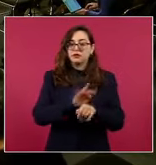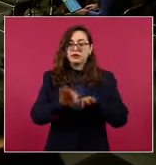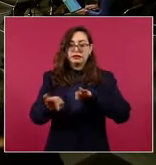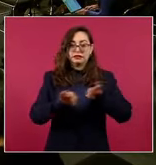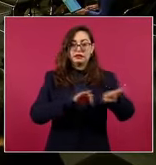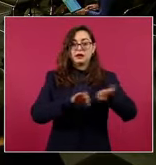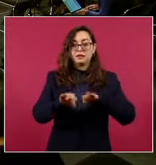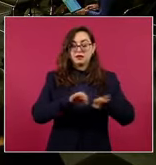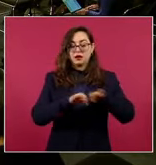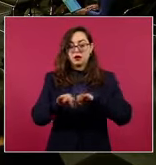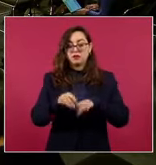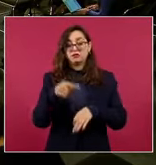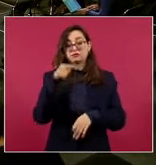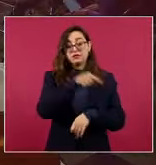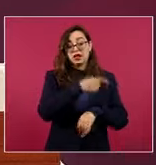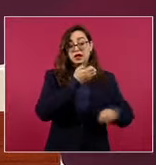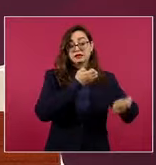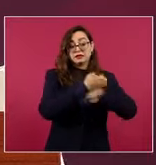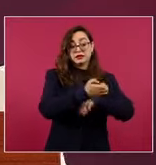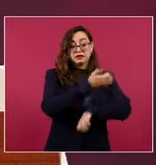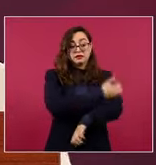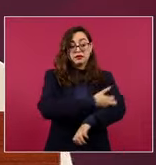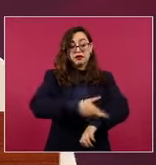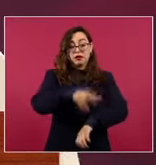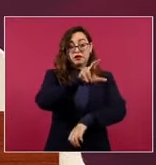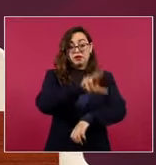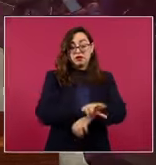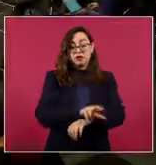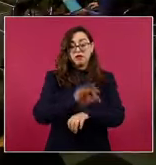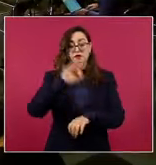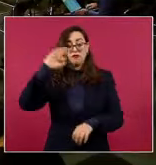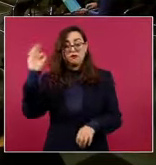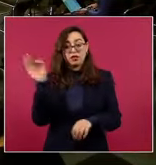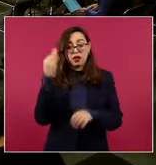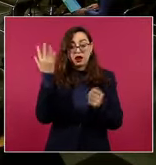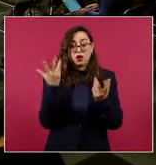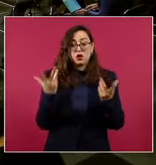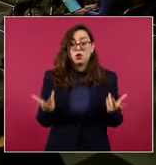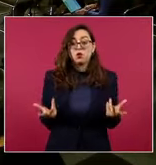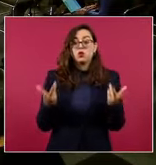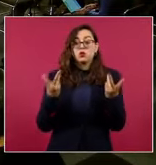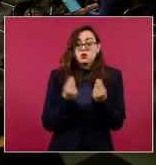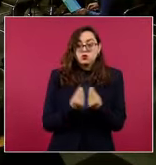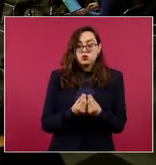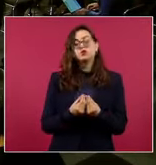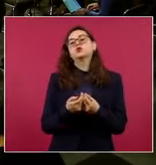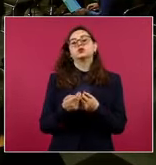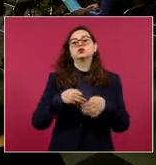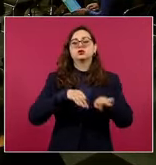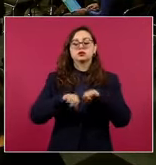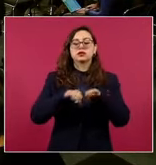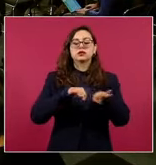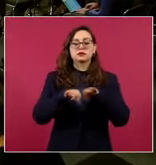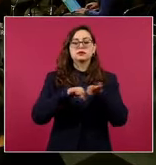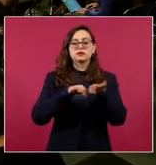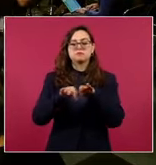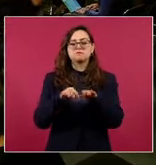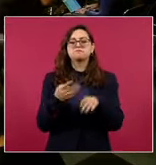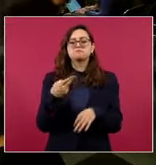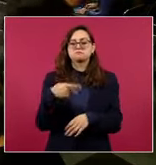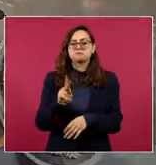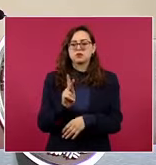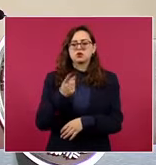la coordinación estatal y federal. Pero digamos que vamos a estar pendientes en estos